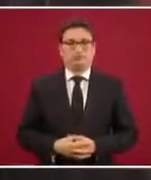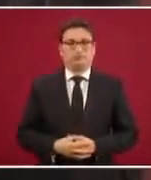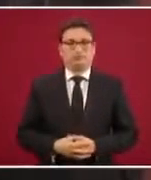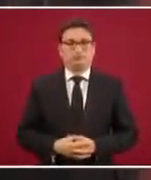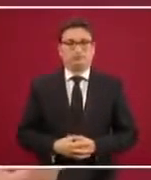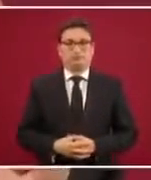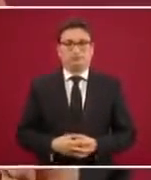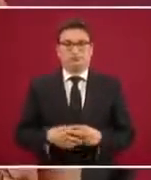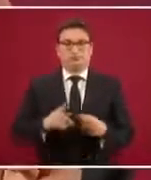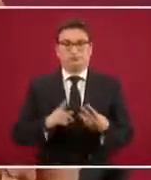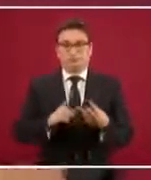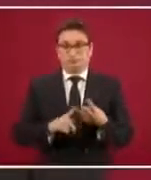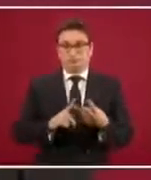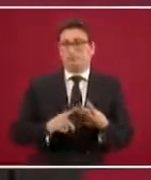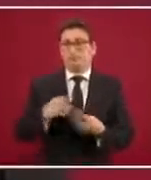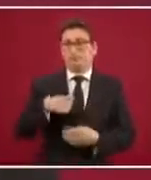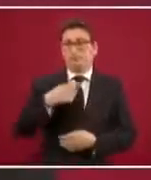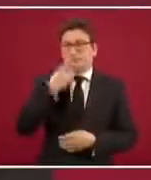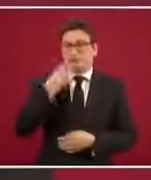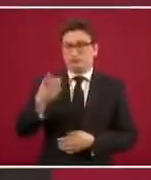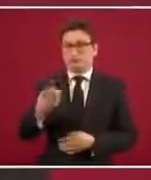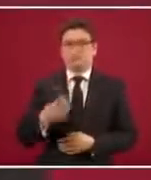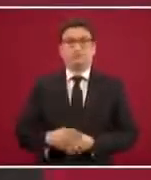Y lo tercero que le planteé